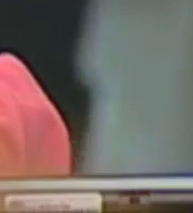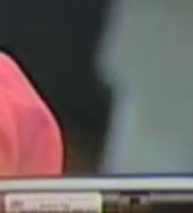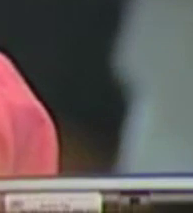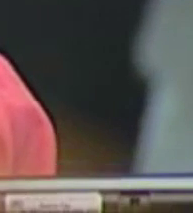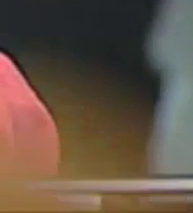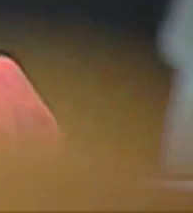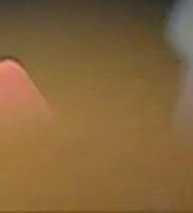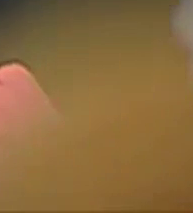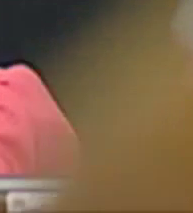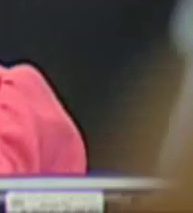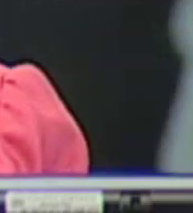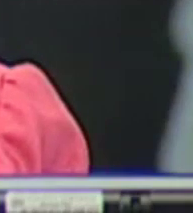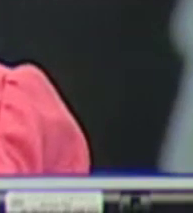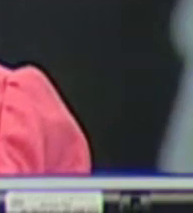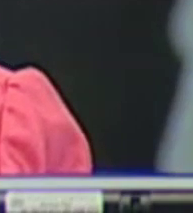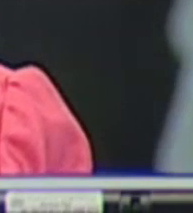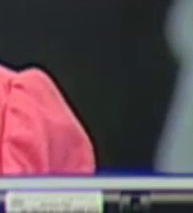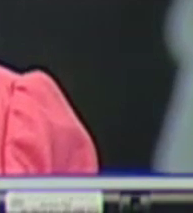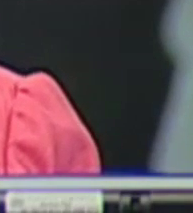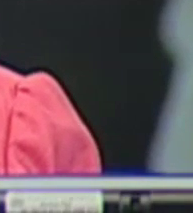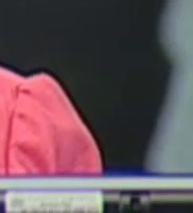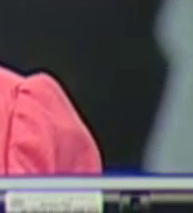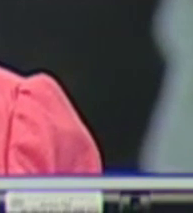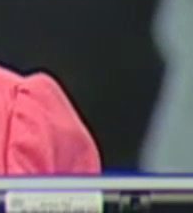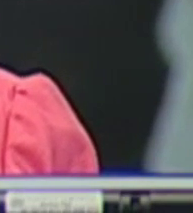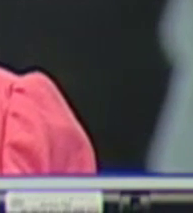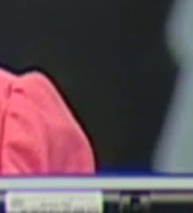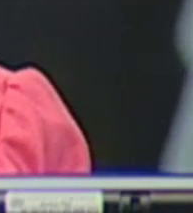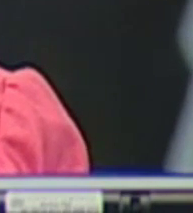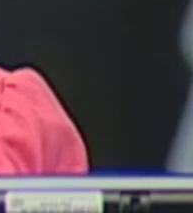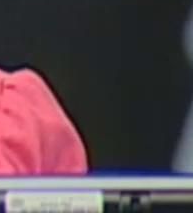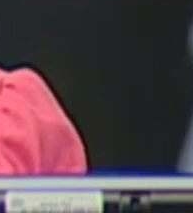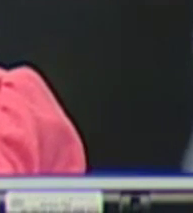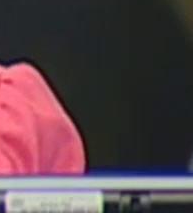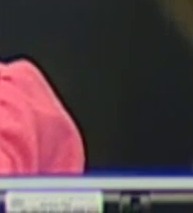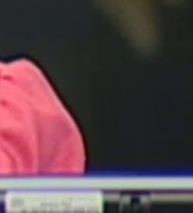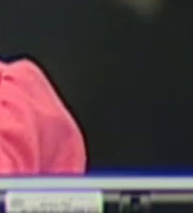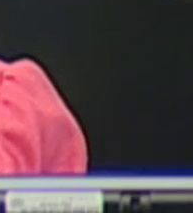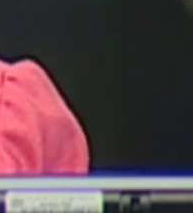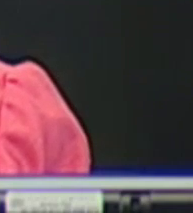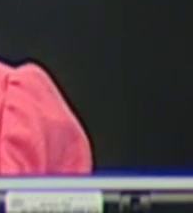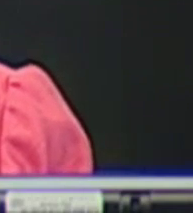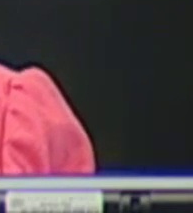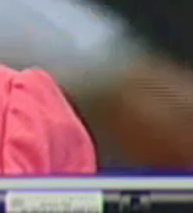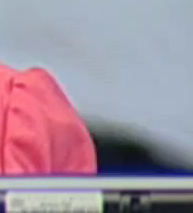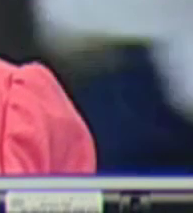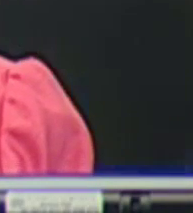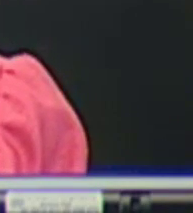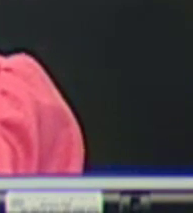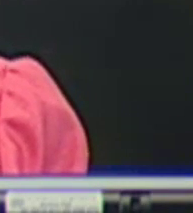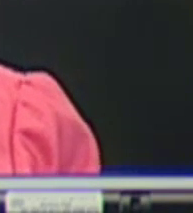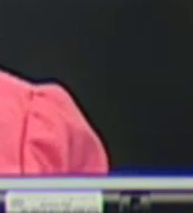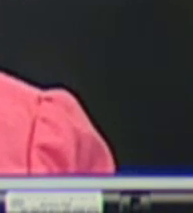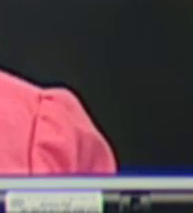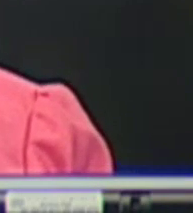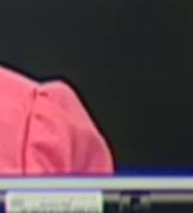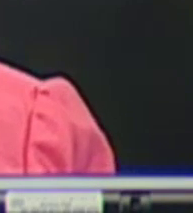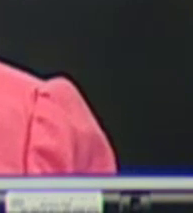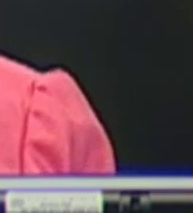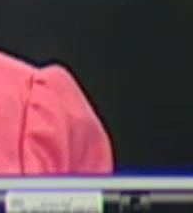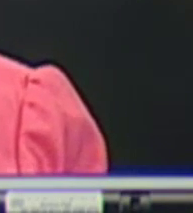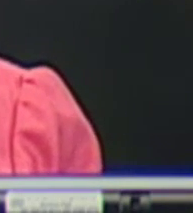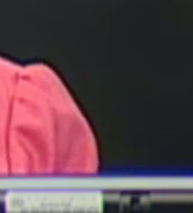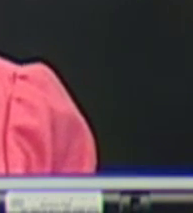Concertación Nacional, el Partido Demócrata Cristiano y Alianza Republicana